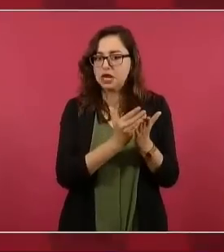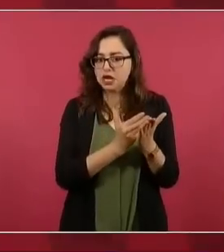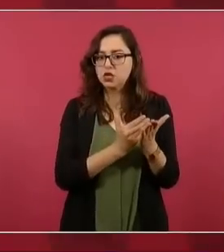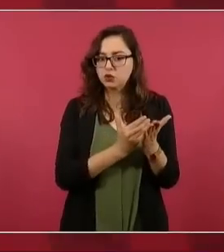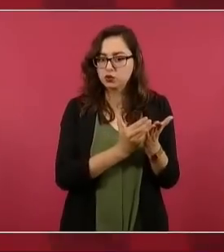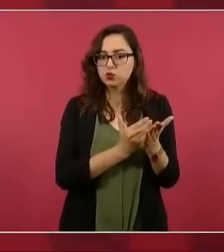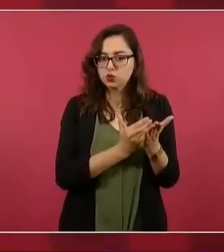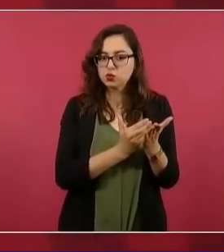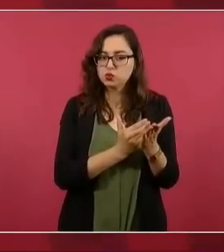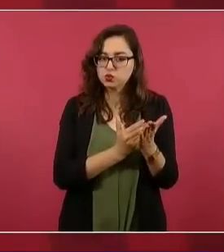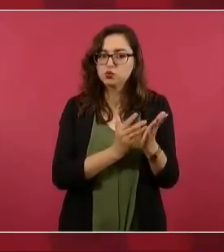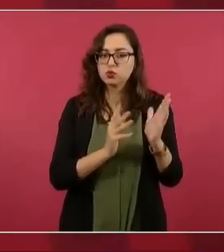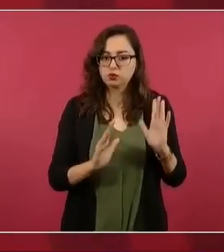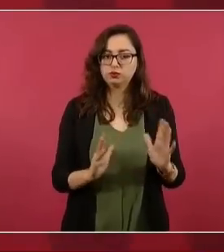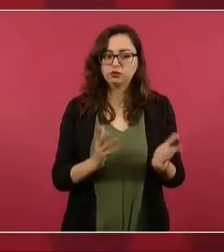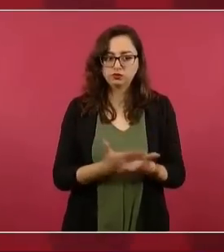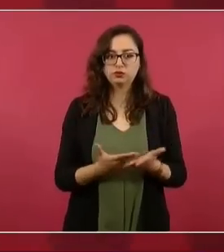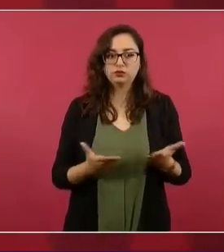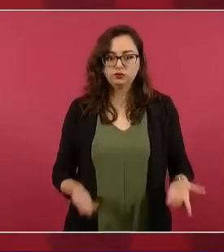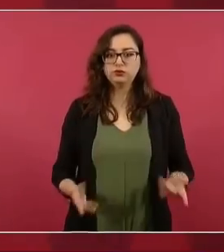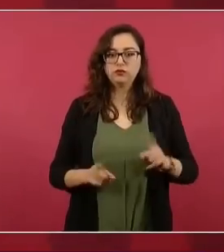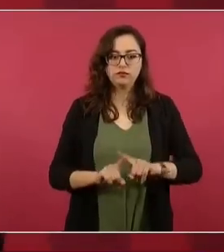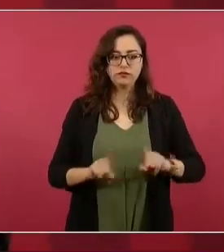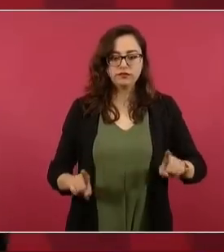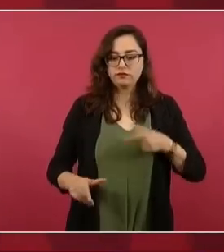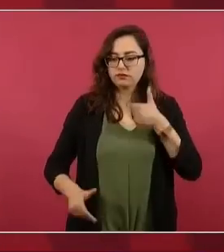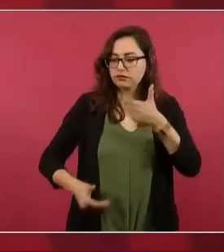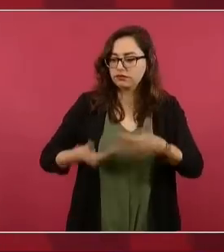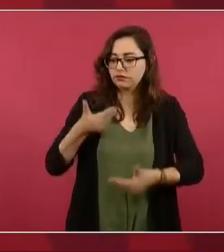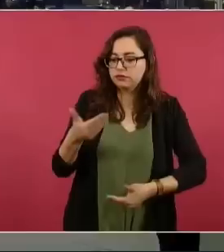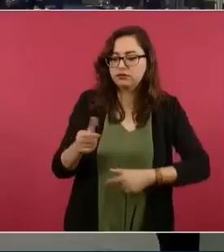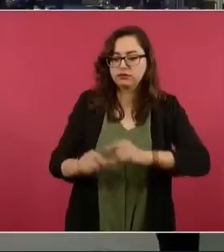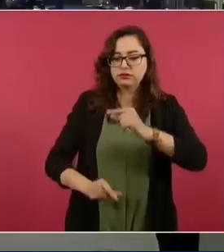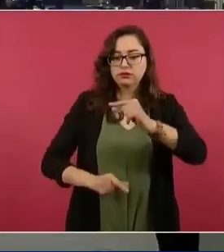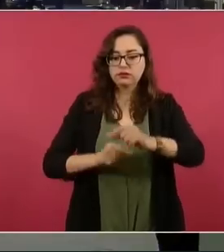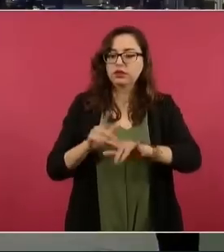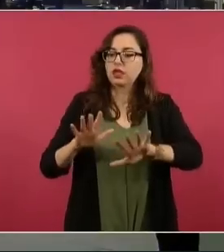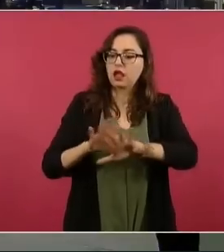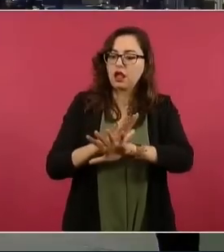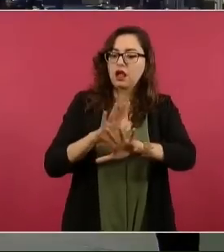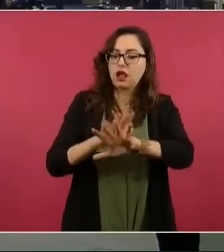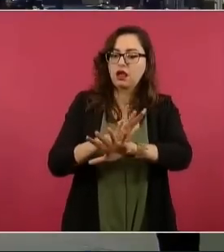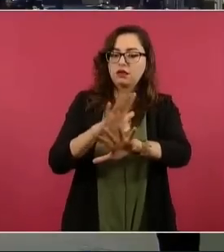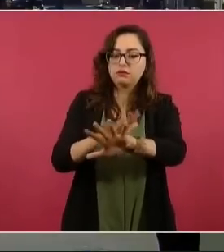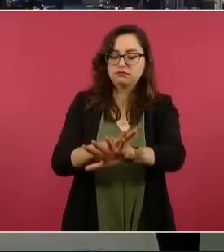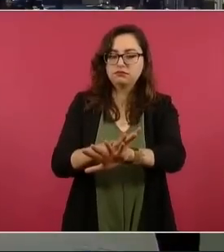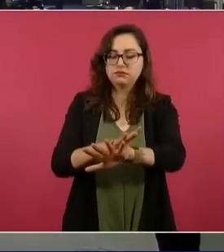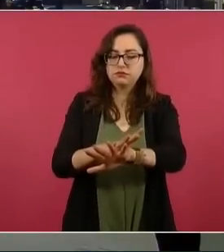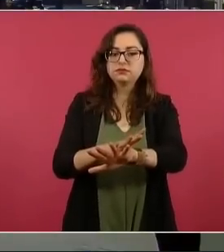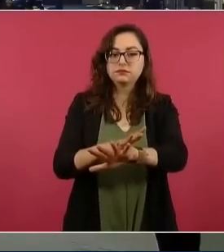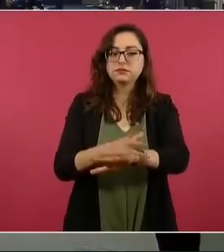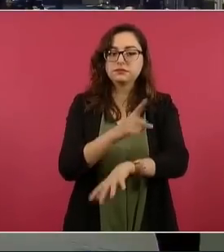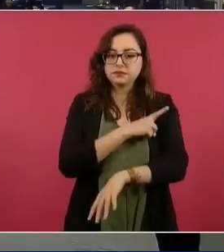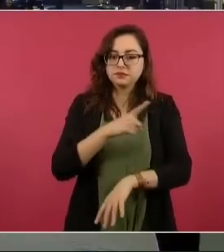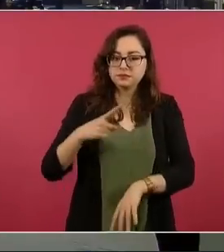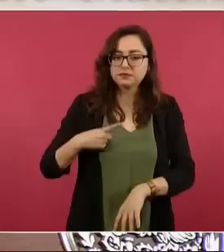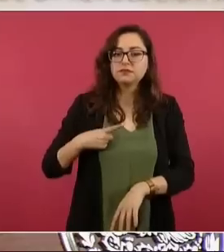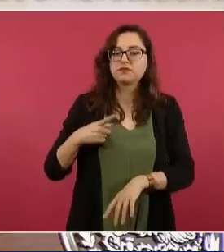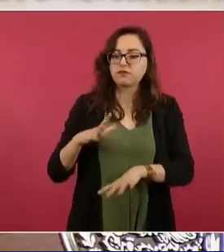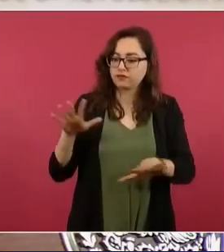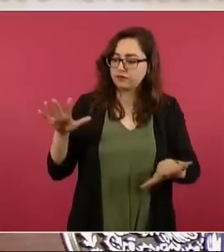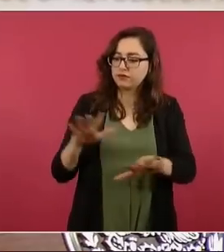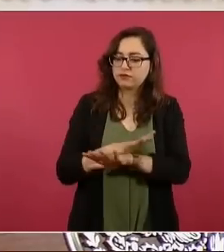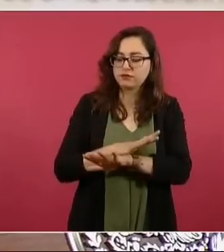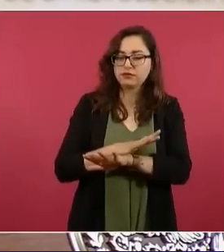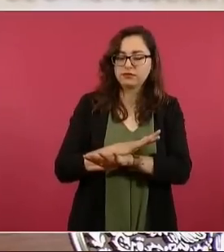Y ahora es distinto y va cambiando y tiene que seguir cambiando. Pero, pues,